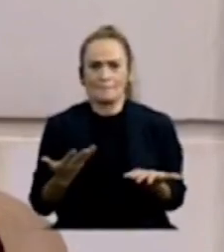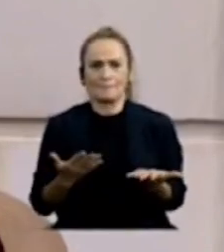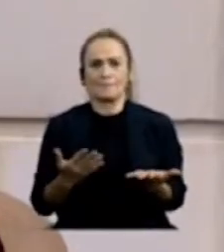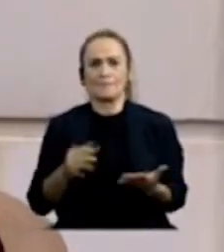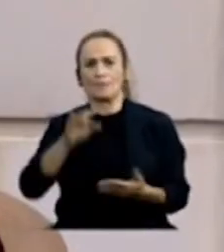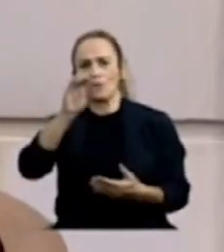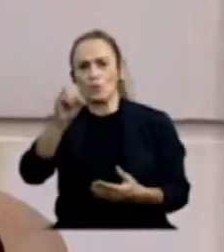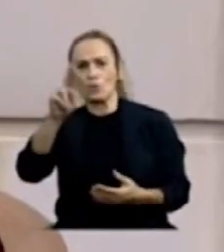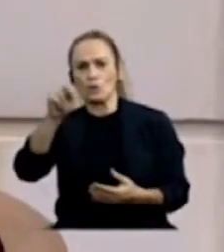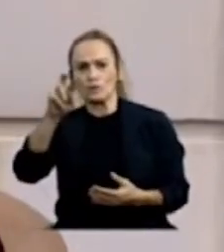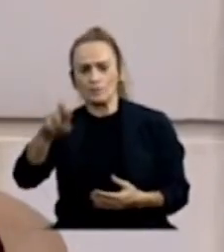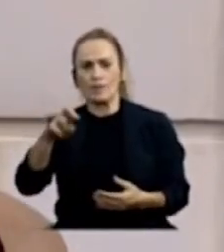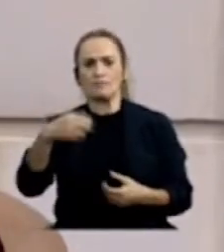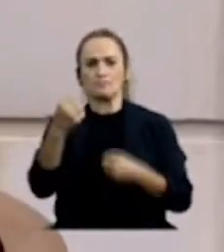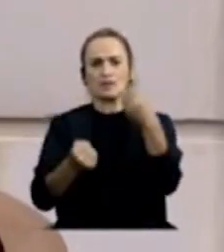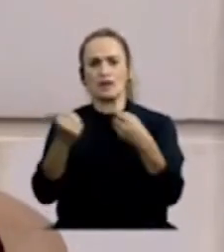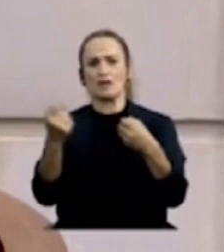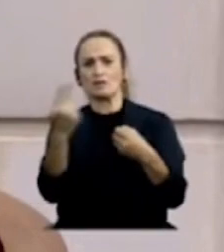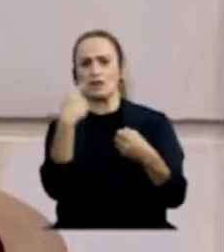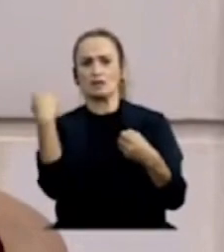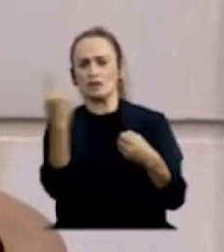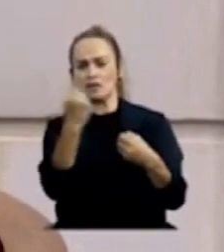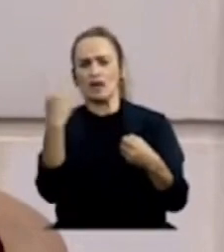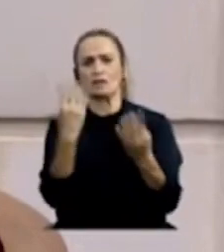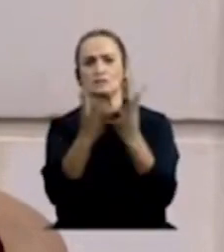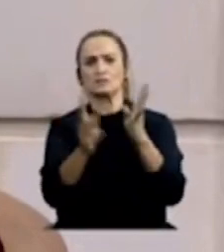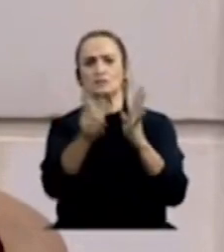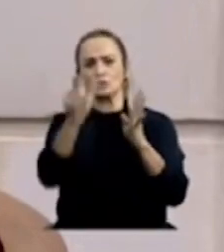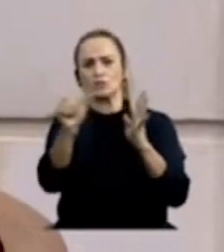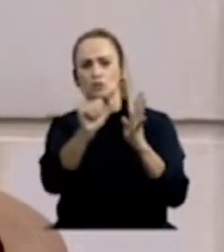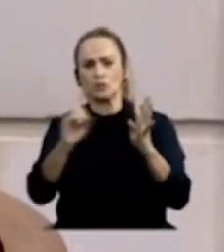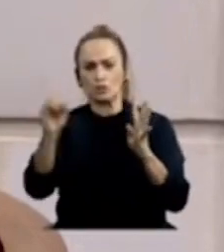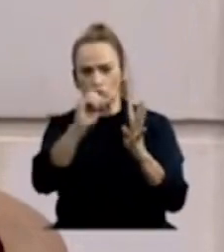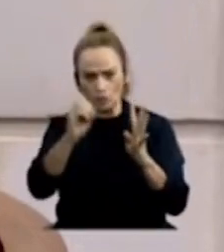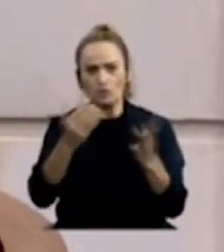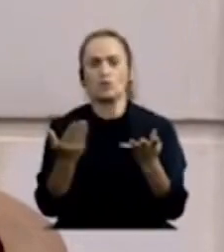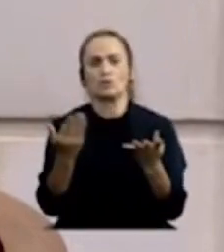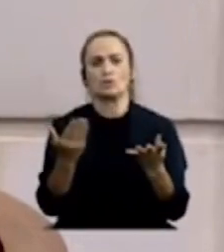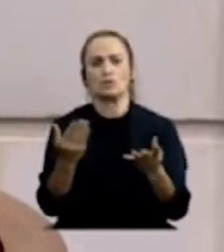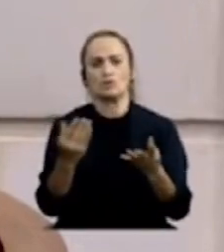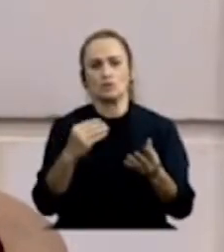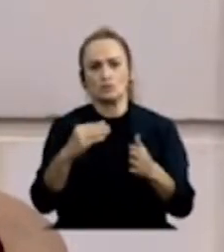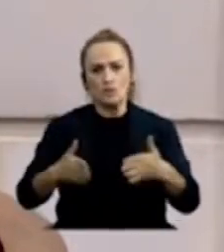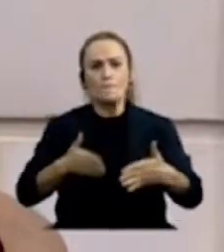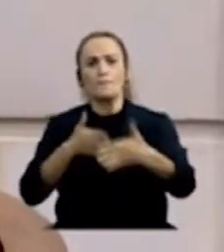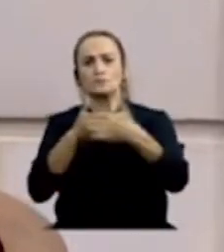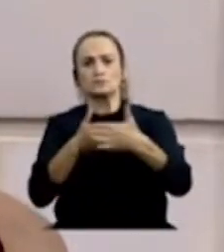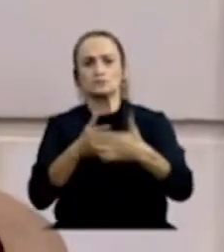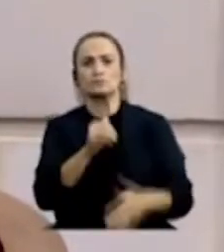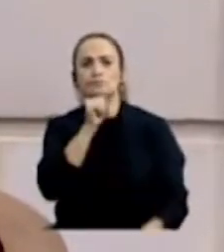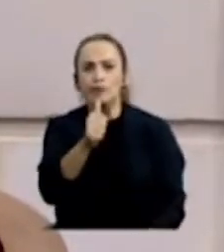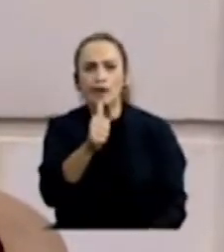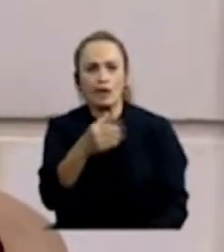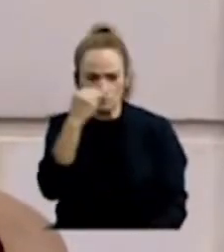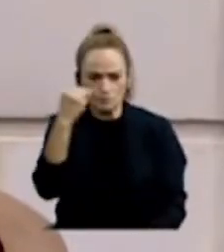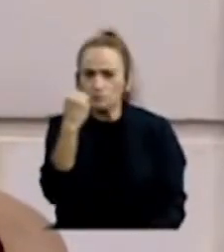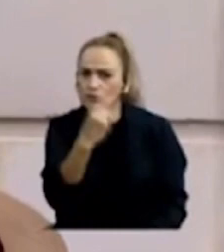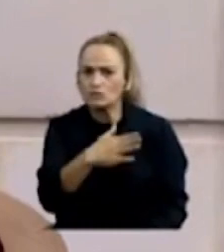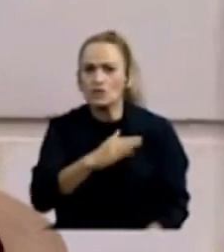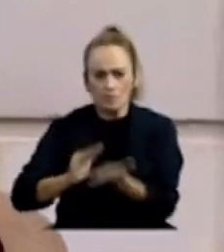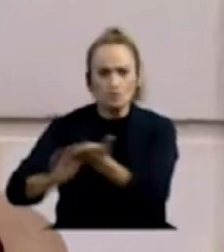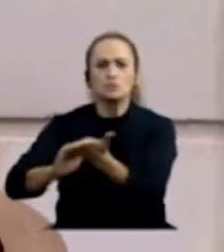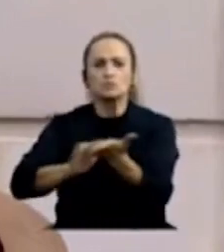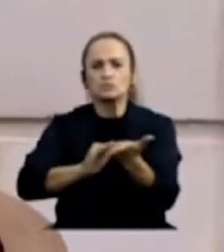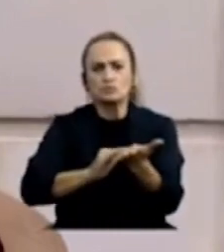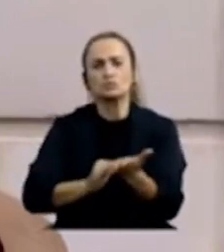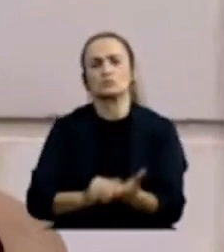UNP. Los carros de la mayoría de los congresistas, sobre todo de la oposición, hoy fallan, casi no sirven, están en mantenimiento,